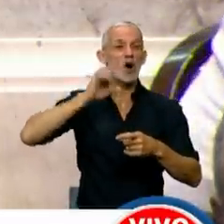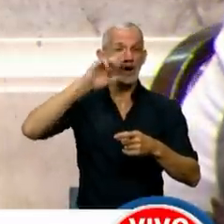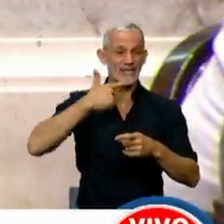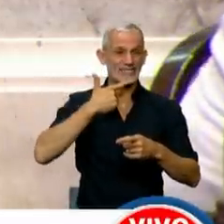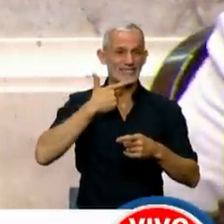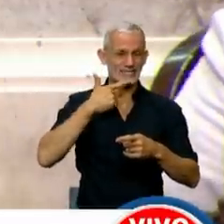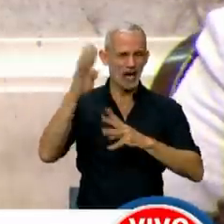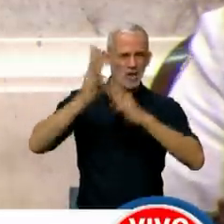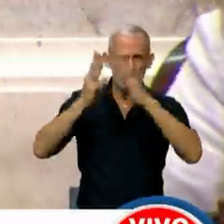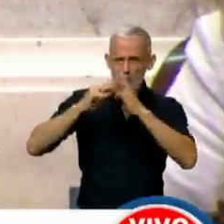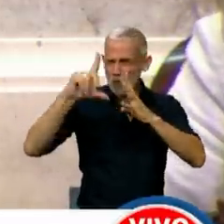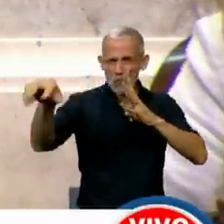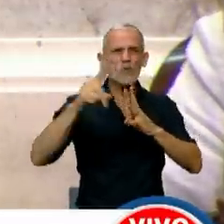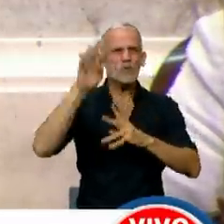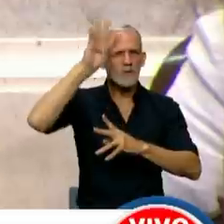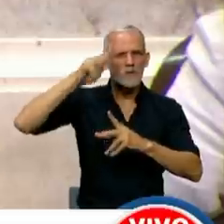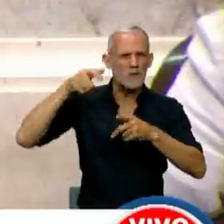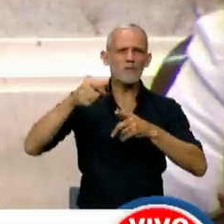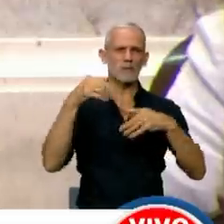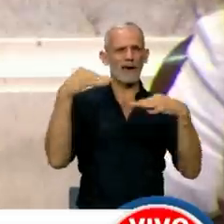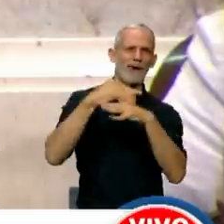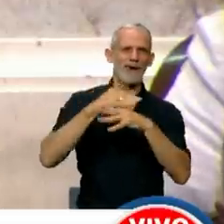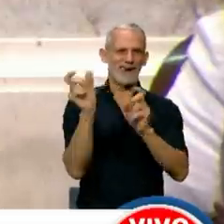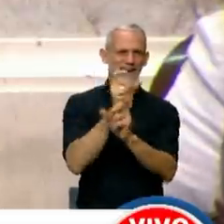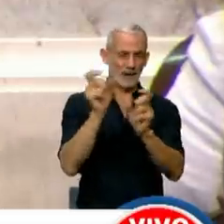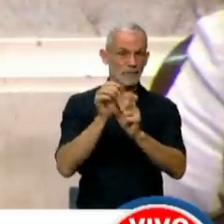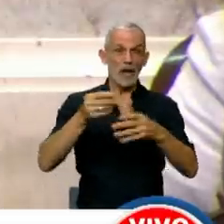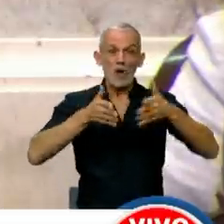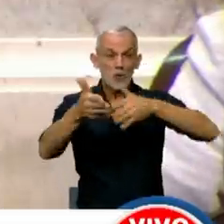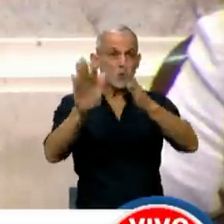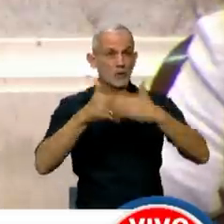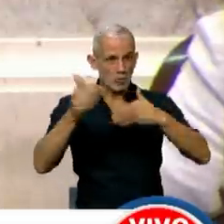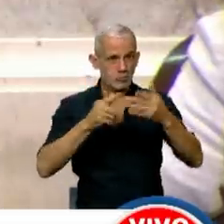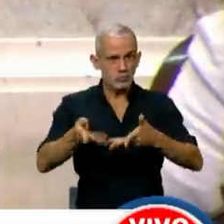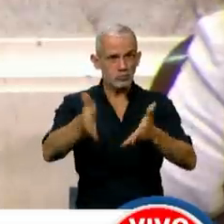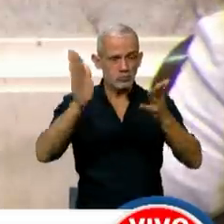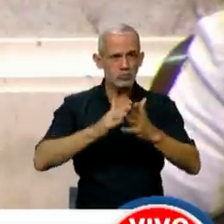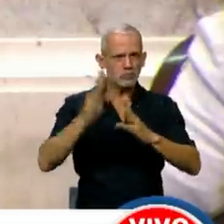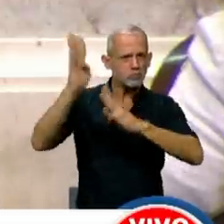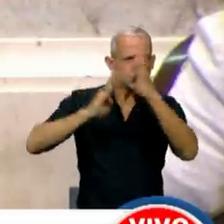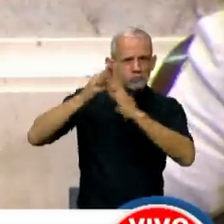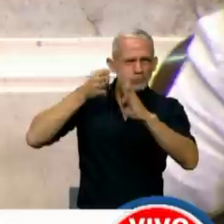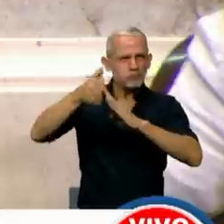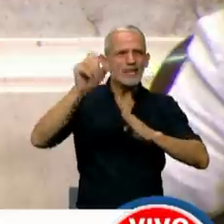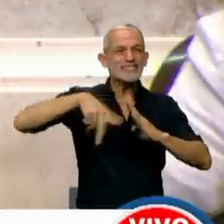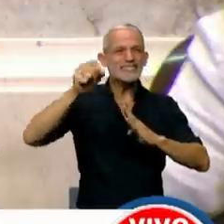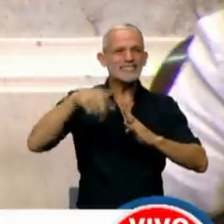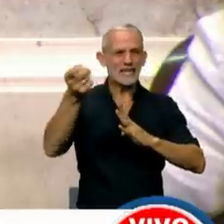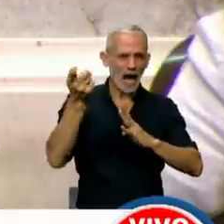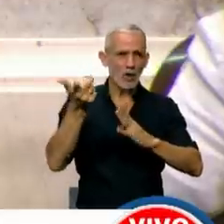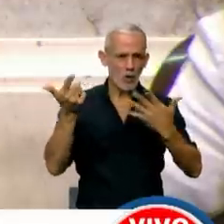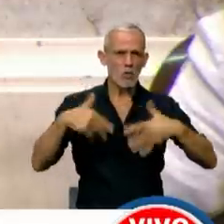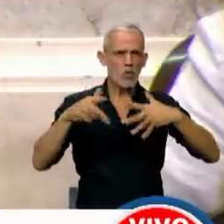del impenetrable rutas que ya se están construyendo en el impenetrable chaqueño en una reparación